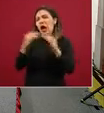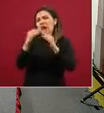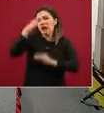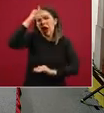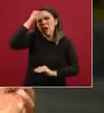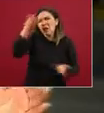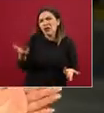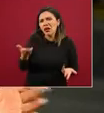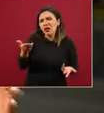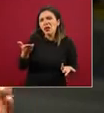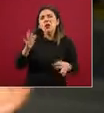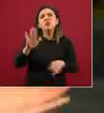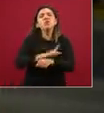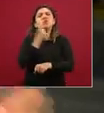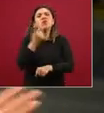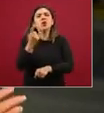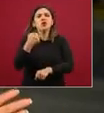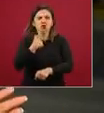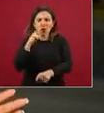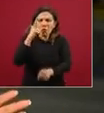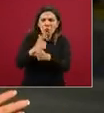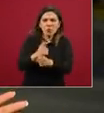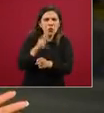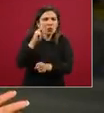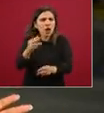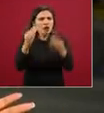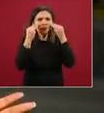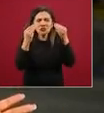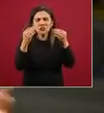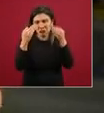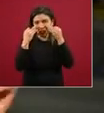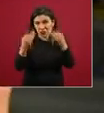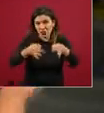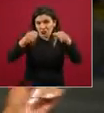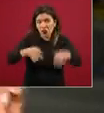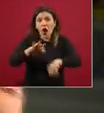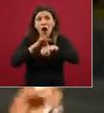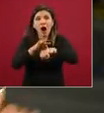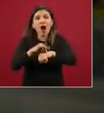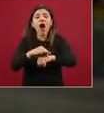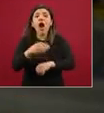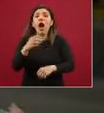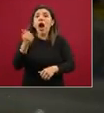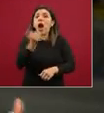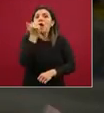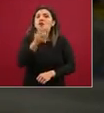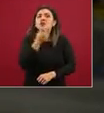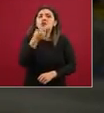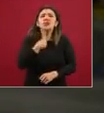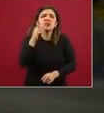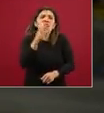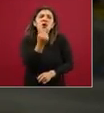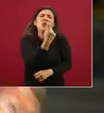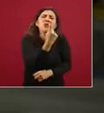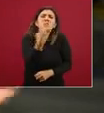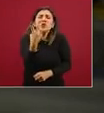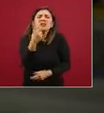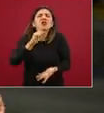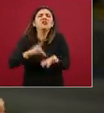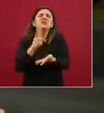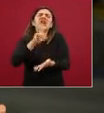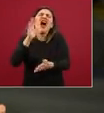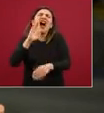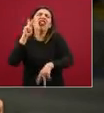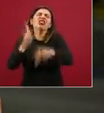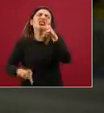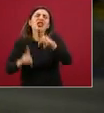Casa? Porque nos hemos encontrado con testimonios de alumnos que dicen que lo vieron 1 o 2 veces y ya no lo siguieron, o solo bastó